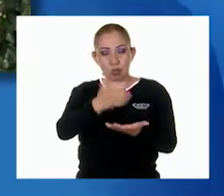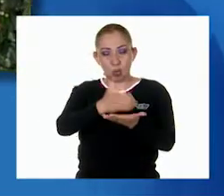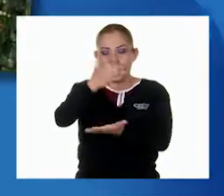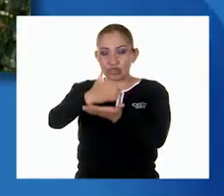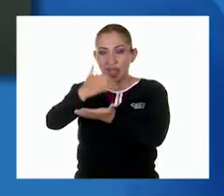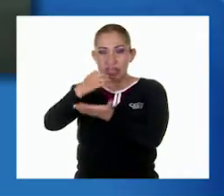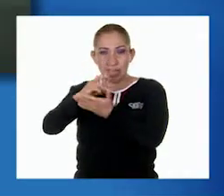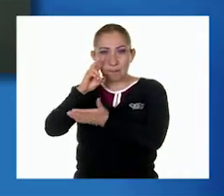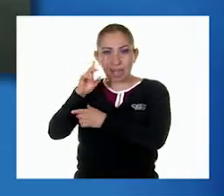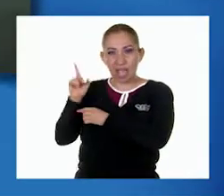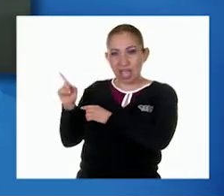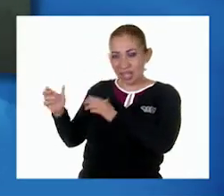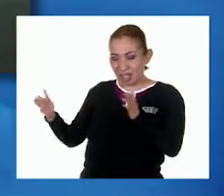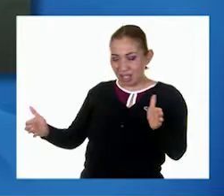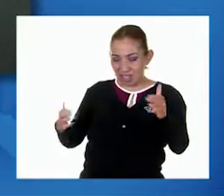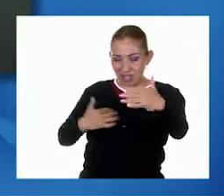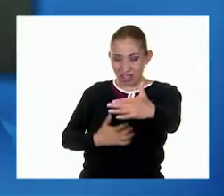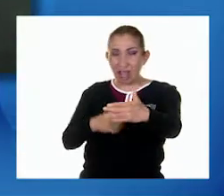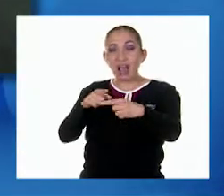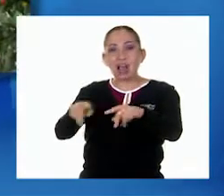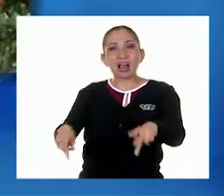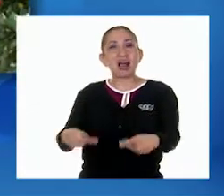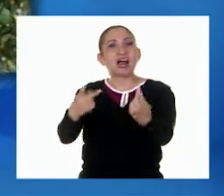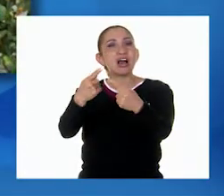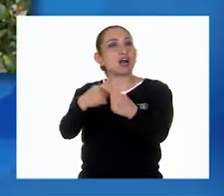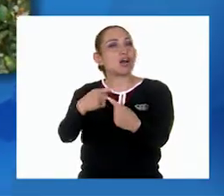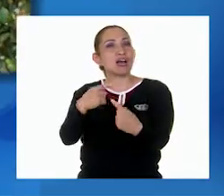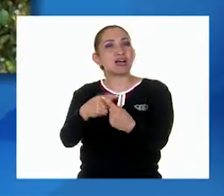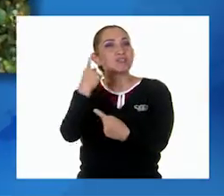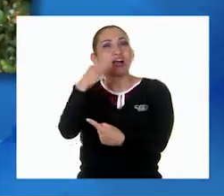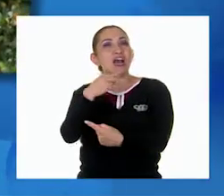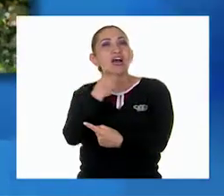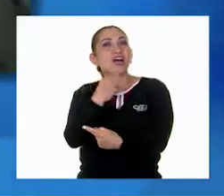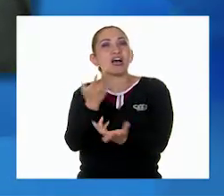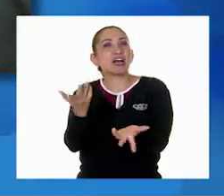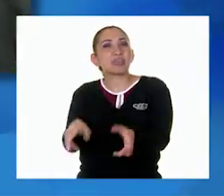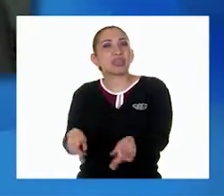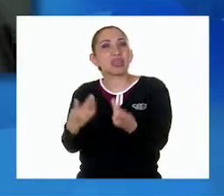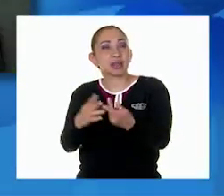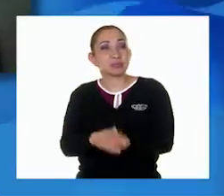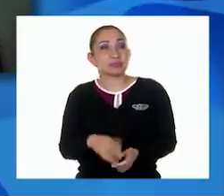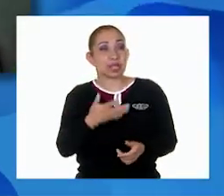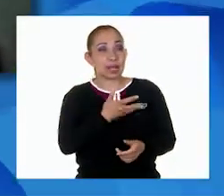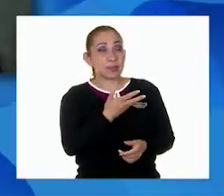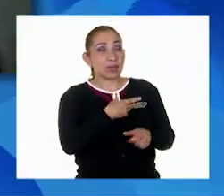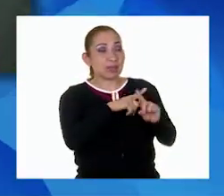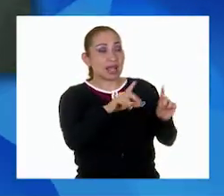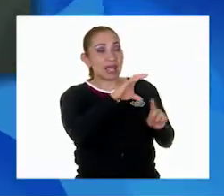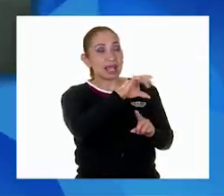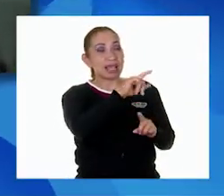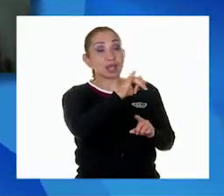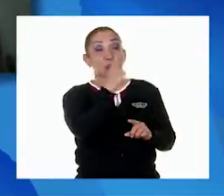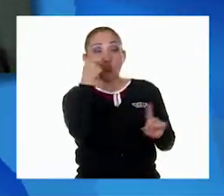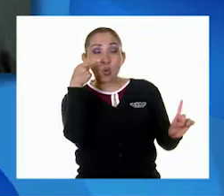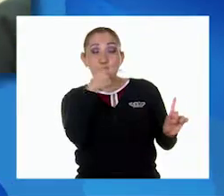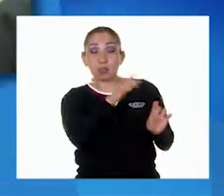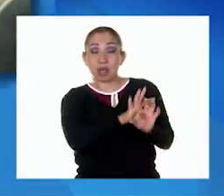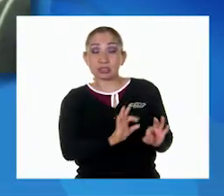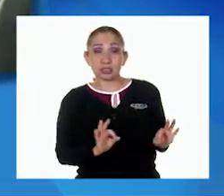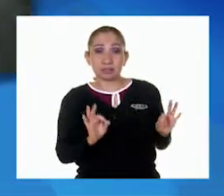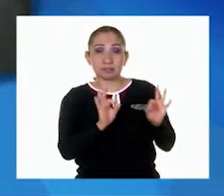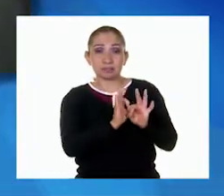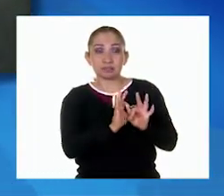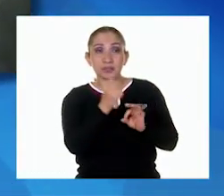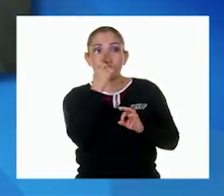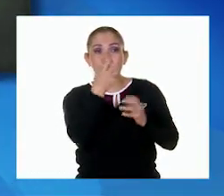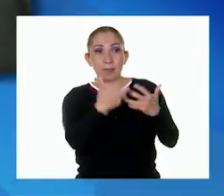tenemos aquí atrás, ¿a quién se la venden y para qué se la venden? Tenemos diferentes clientes, pero uno de ellos, de los más importantes,